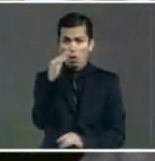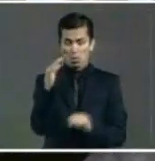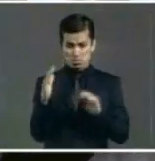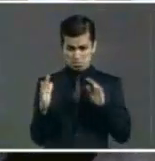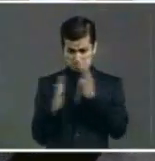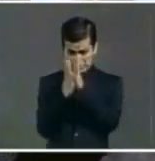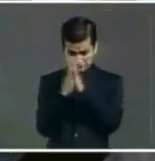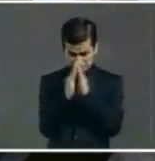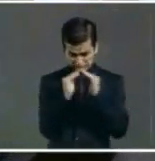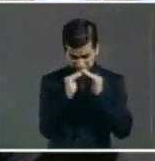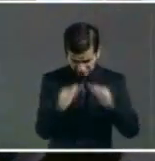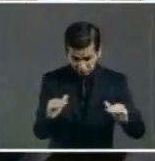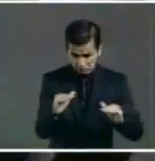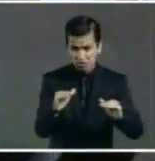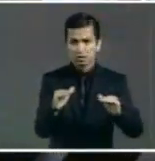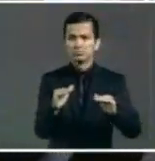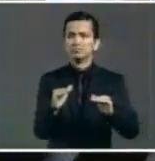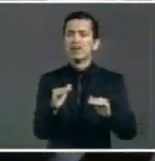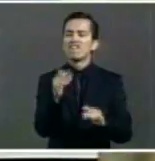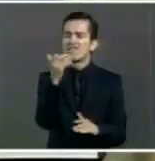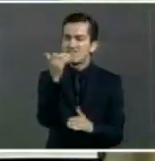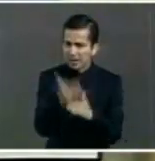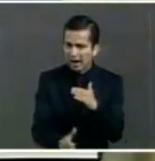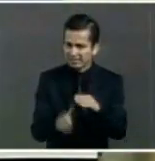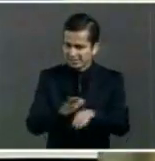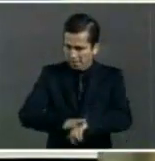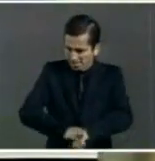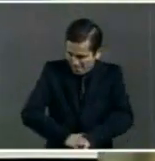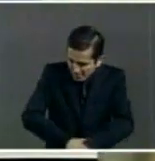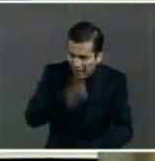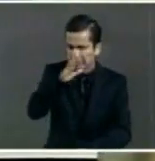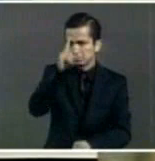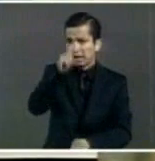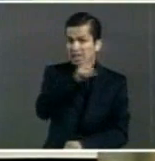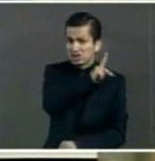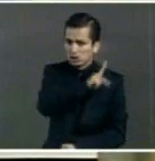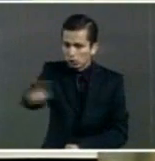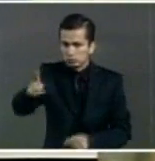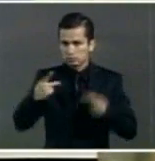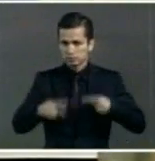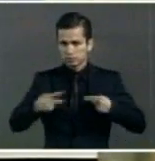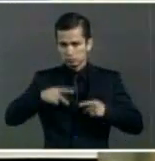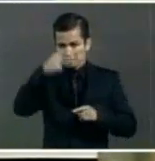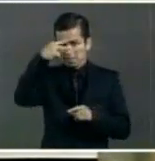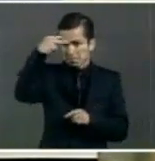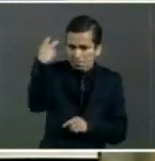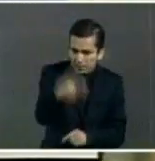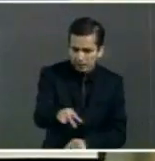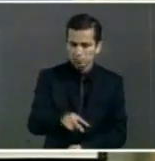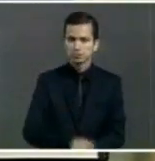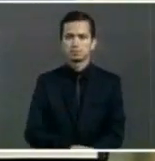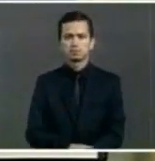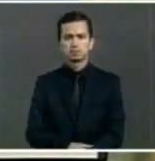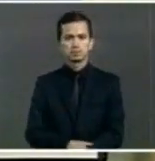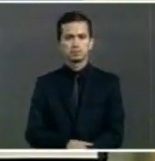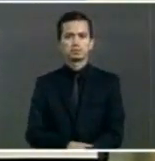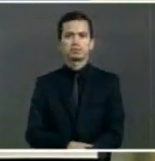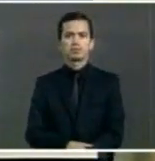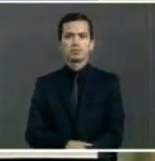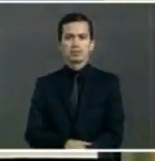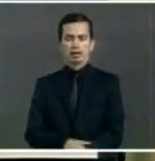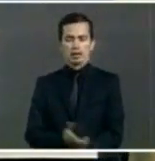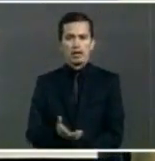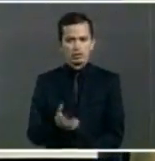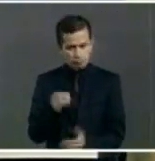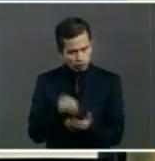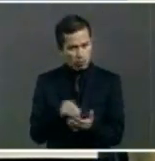ofreciendo los resultados que esperan los ciudadanos. Existe una frustración porque las fuerzas políticas no